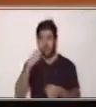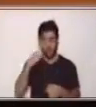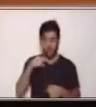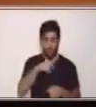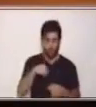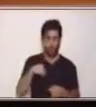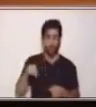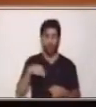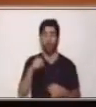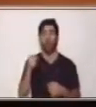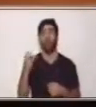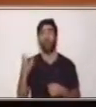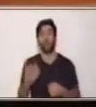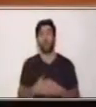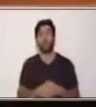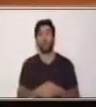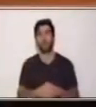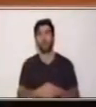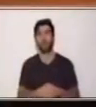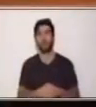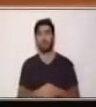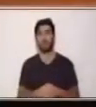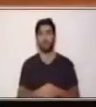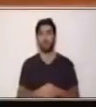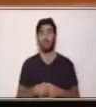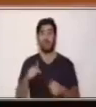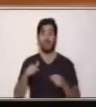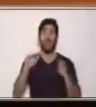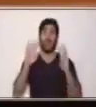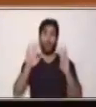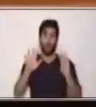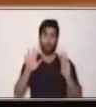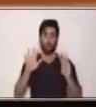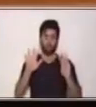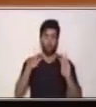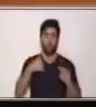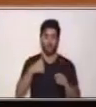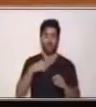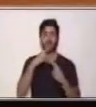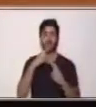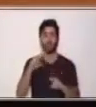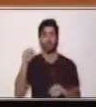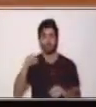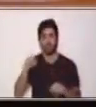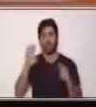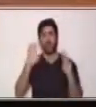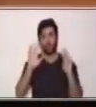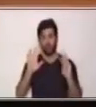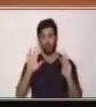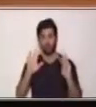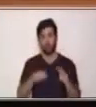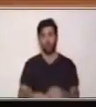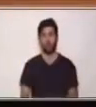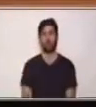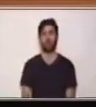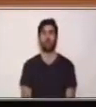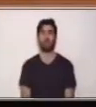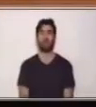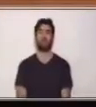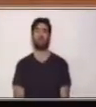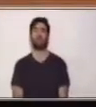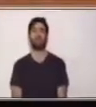2, 3, 4, 5, 6, 7, 8. Este es mi resultado de esta